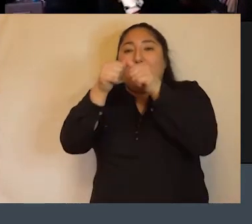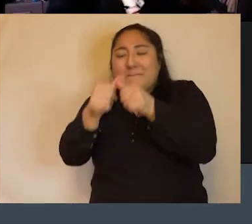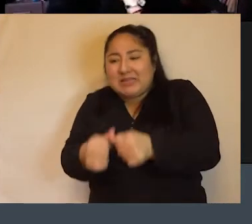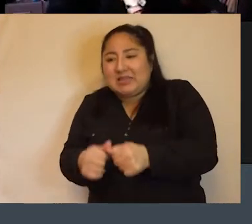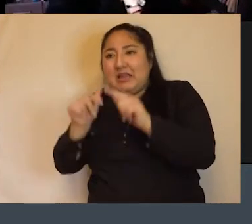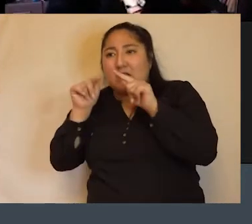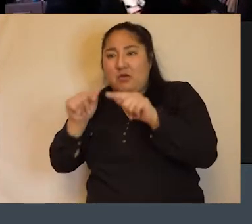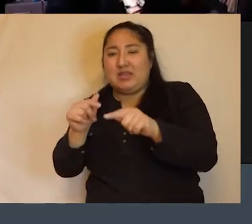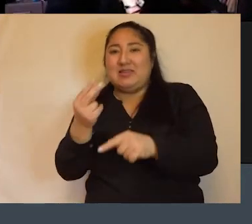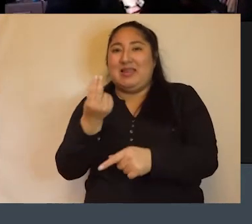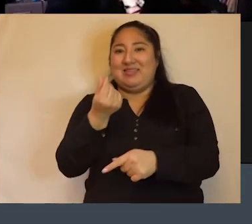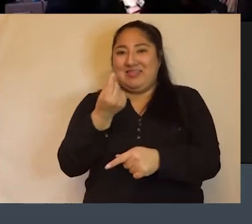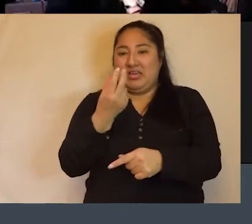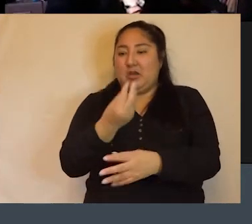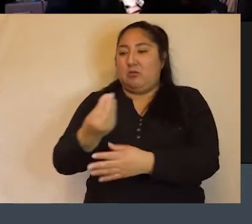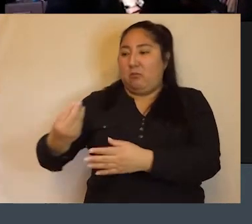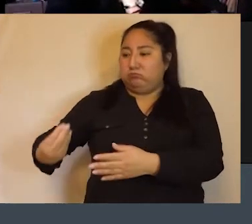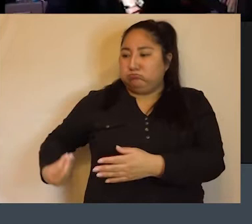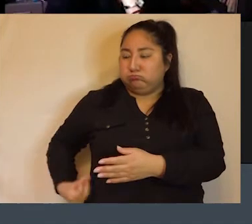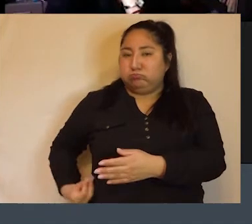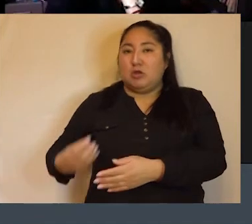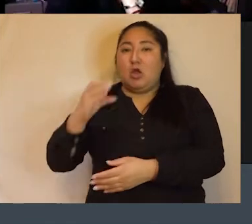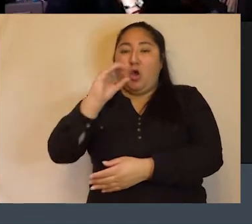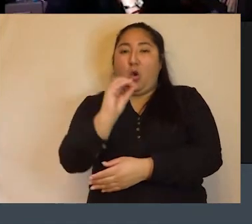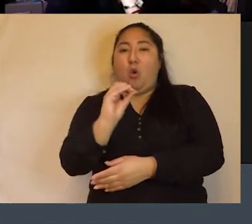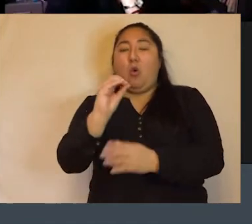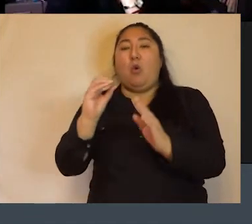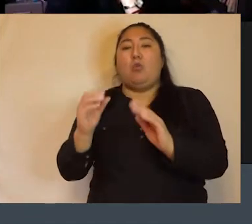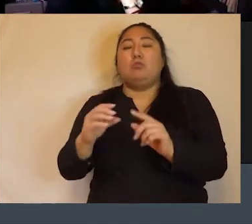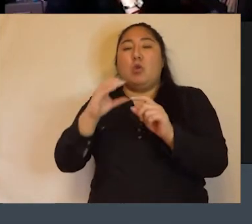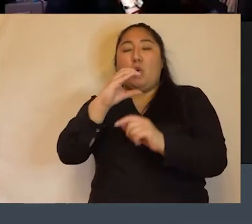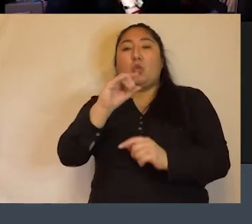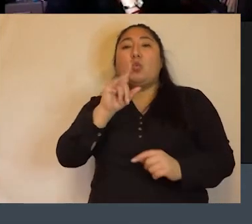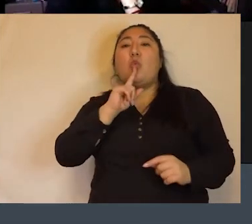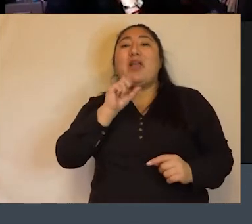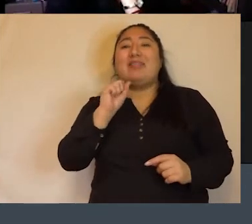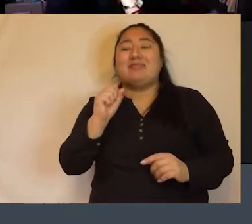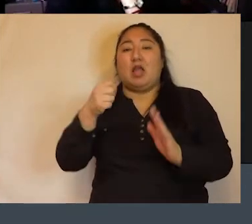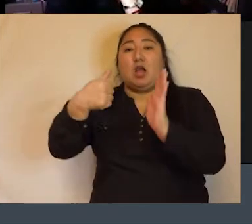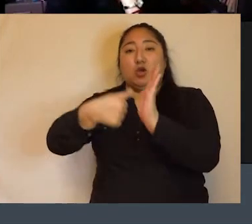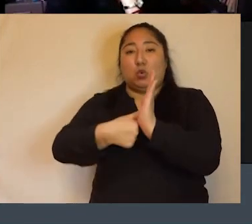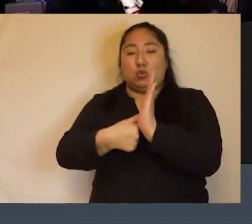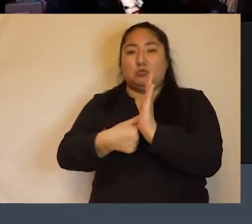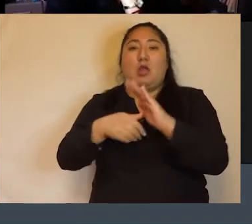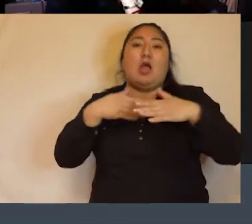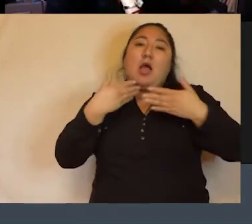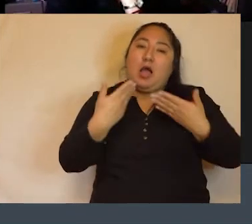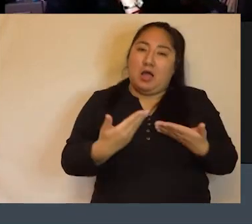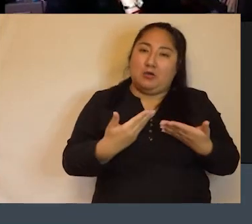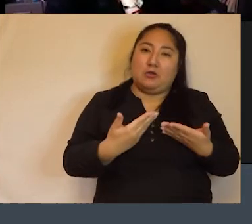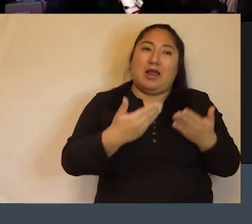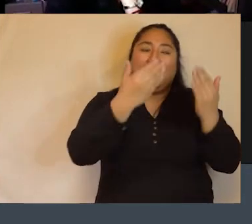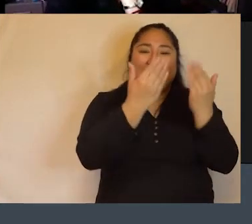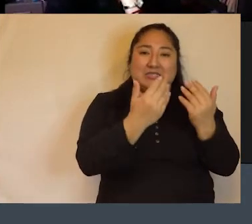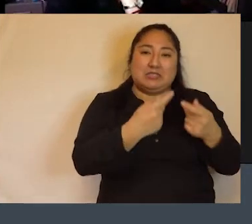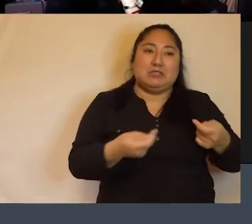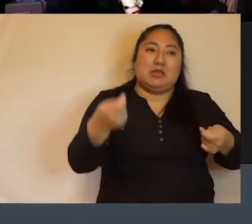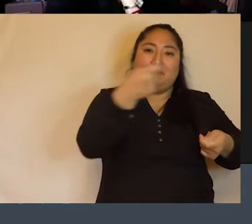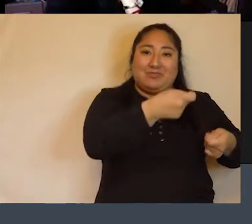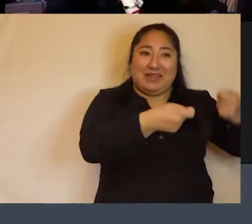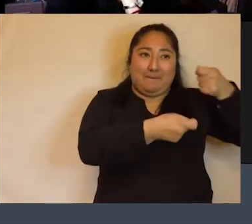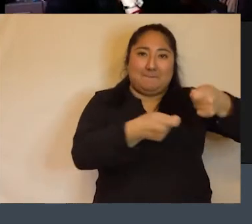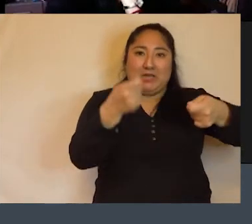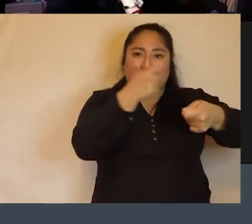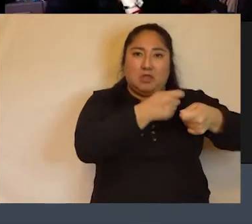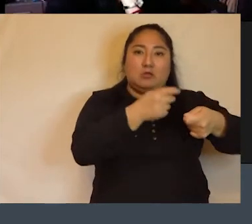dinero, manténganlo siempre en efectivo, cuenta RUT, para que se mantenga su valor nominal. Para los que quieran realizar